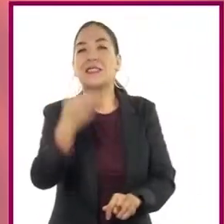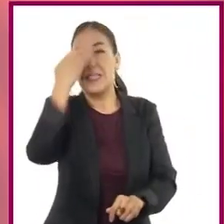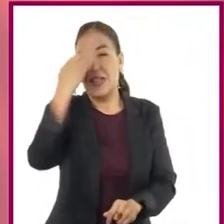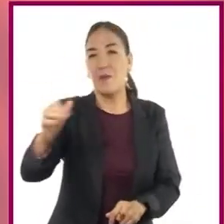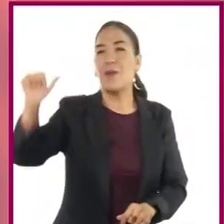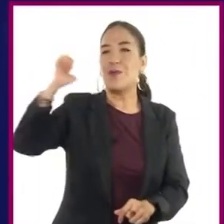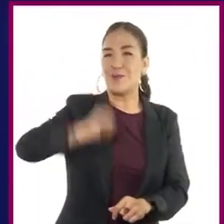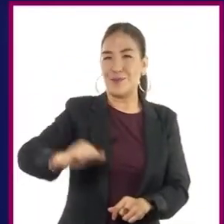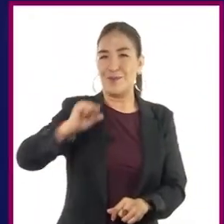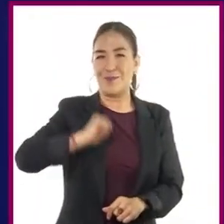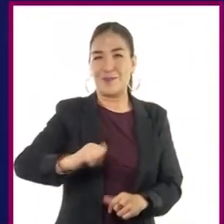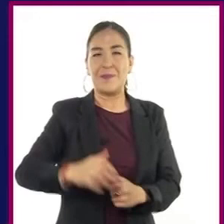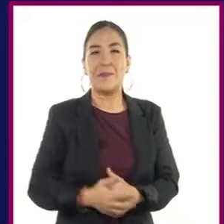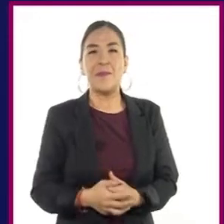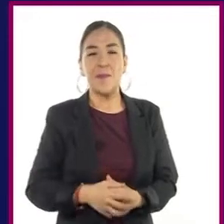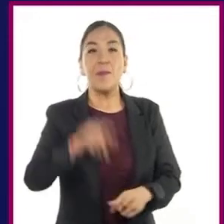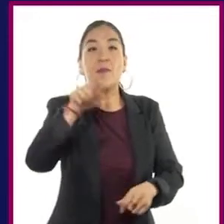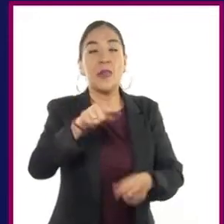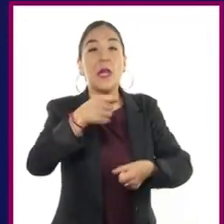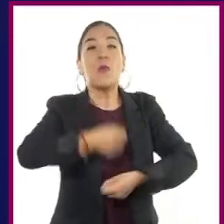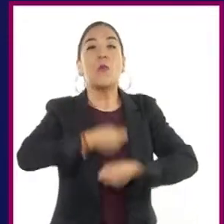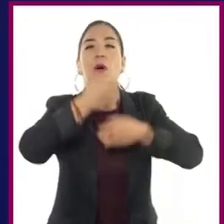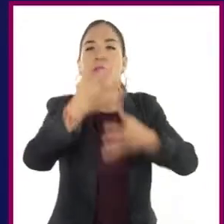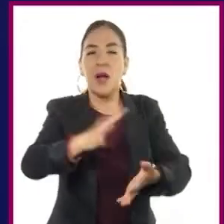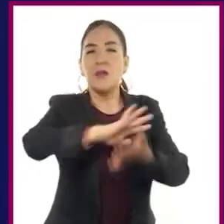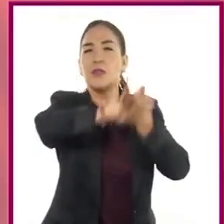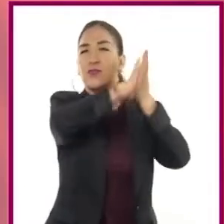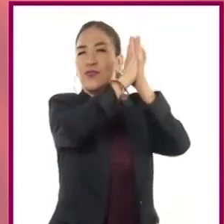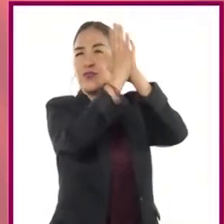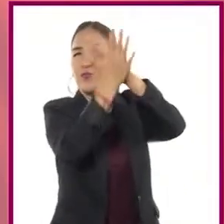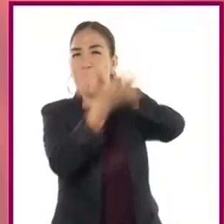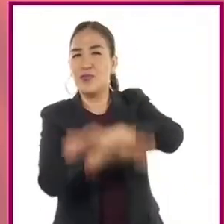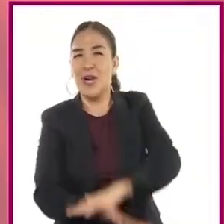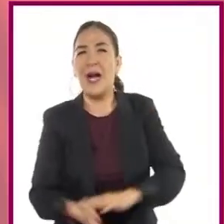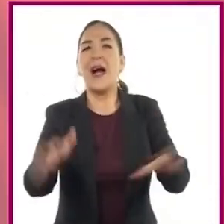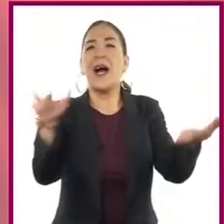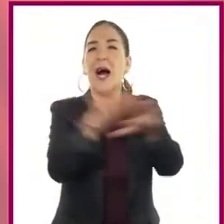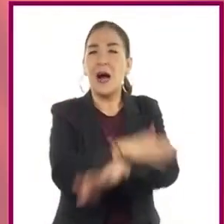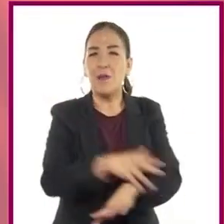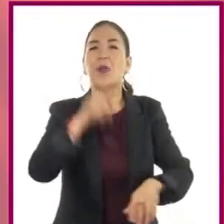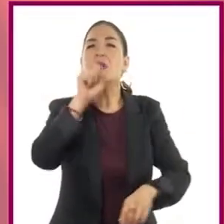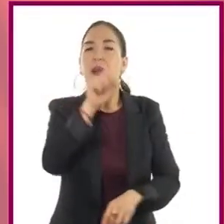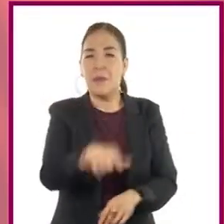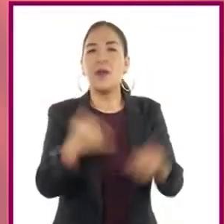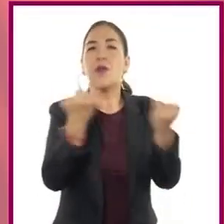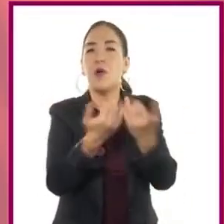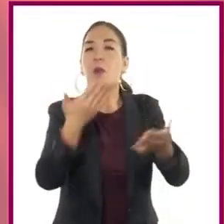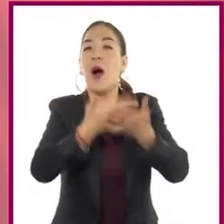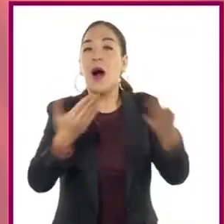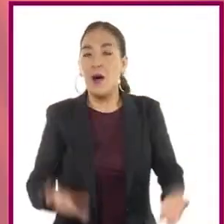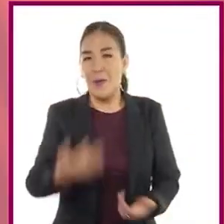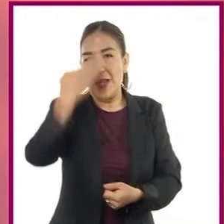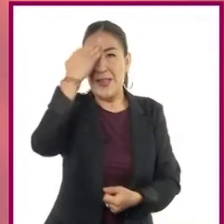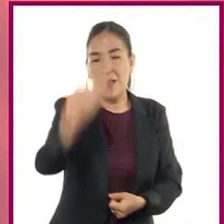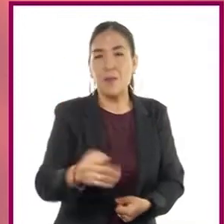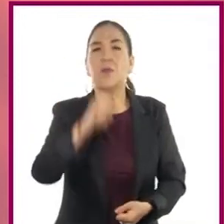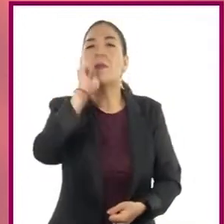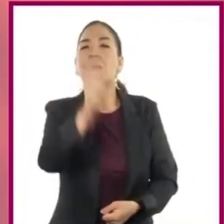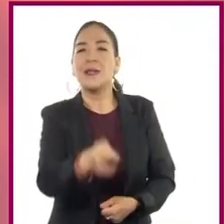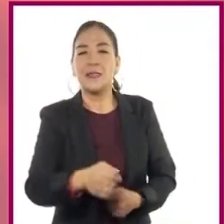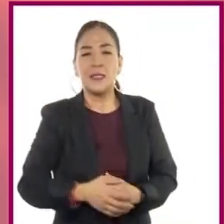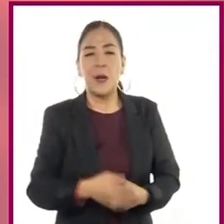en esa época. La poesía ha evolucionado y se ha manifestado hasta la actualidad, lo que